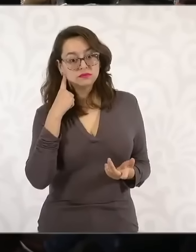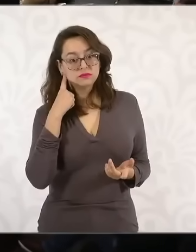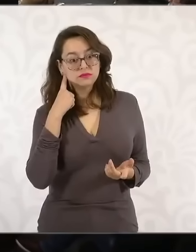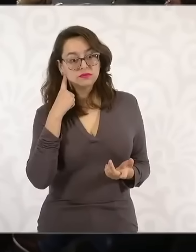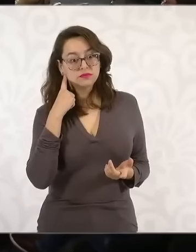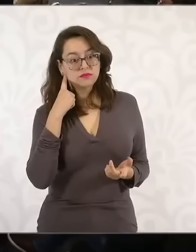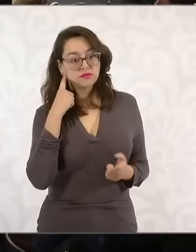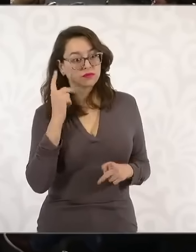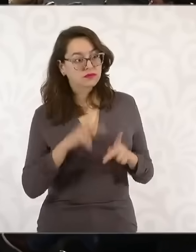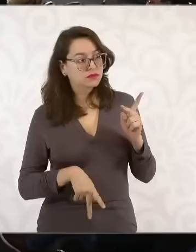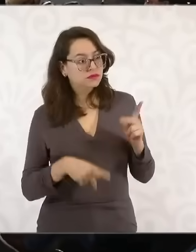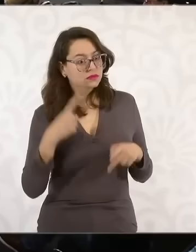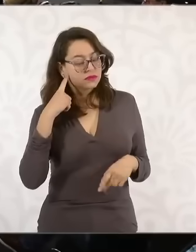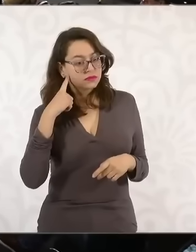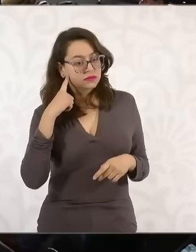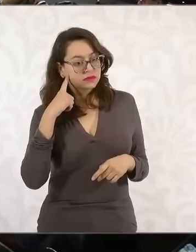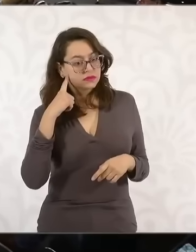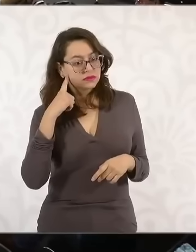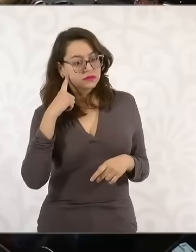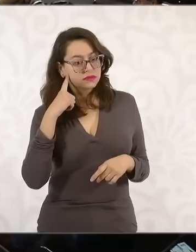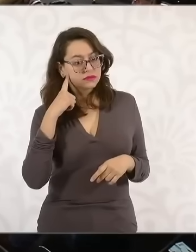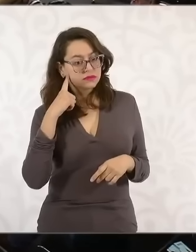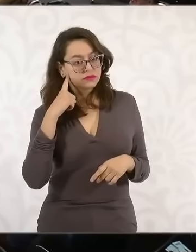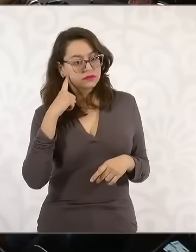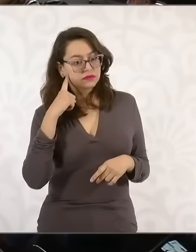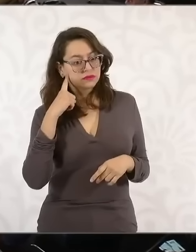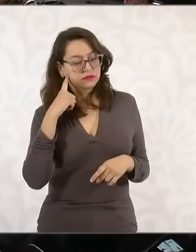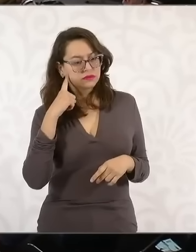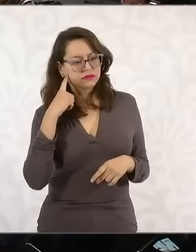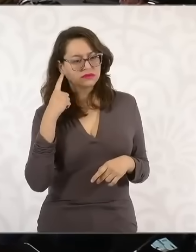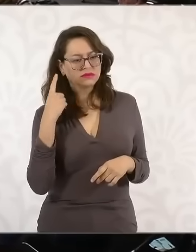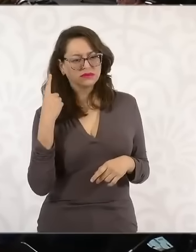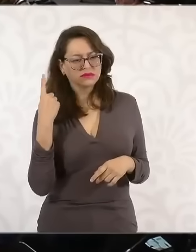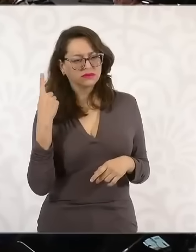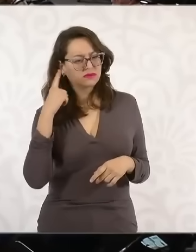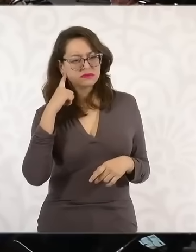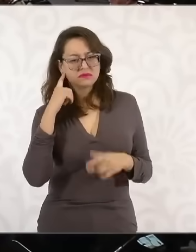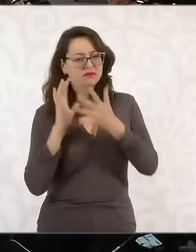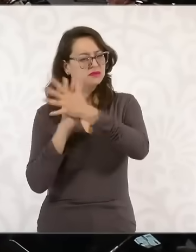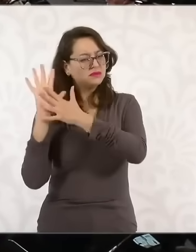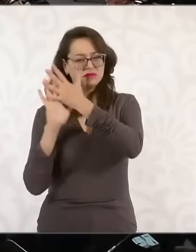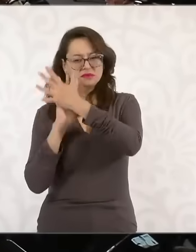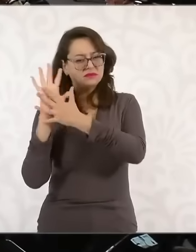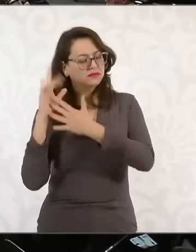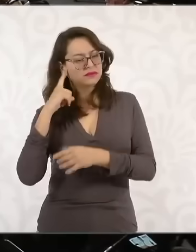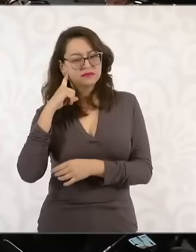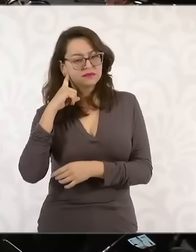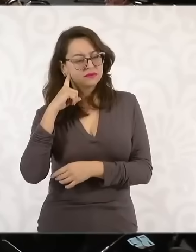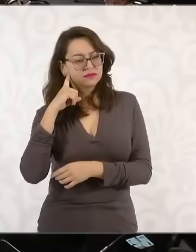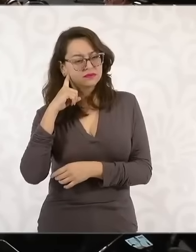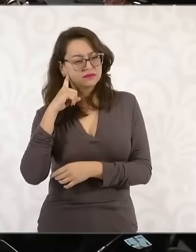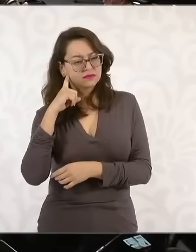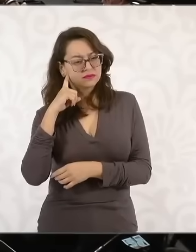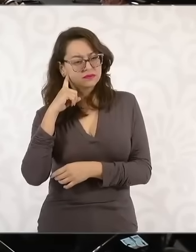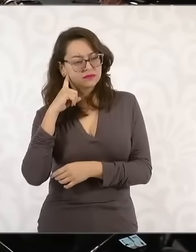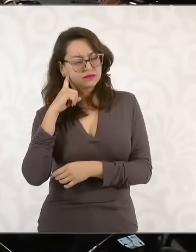Creo que ya se oye. ¿Ya se escucha? Gracias. En la que quedaran, por ejemplo, ¿hubo algún tema en el que más allá de un